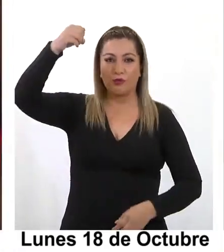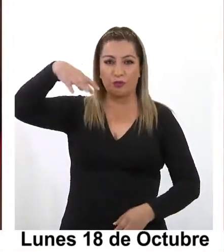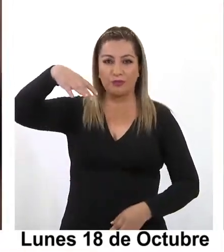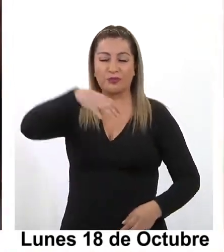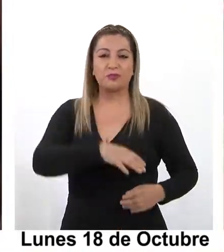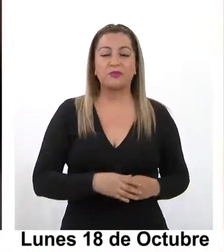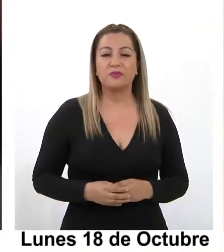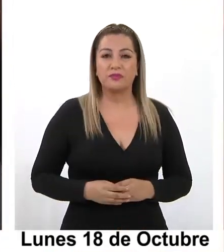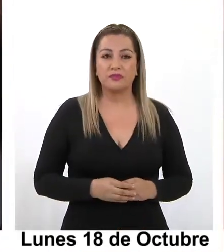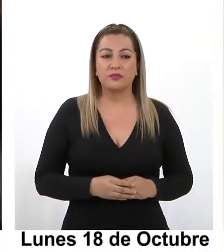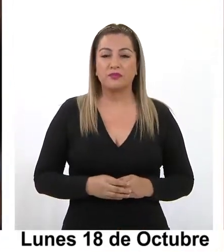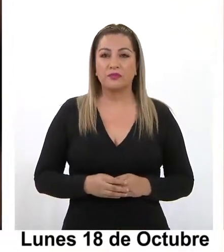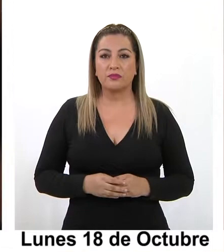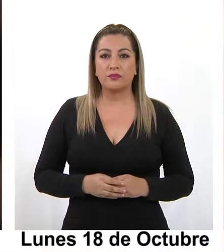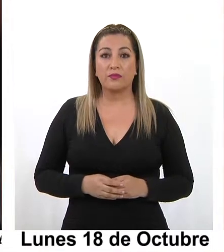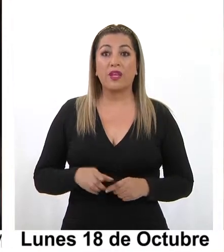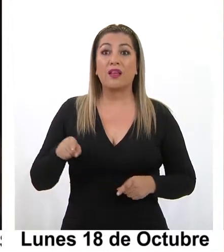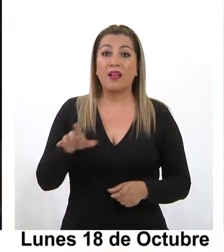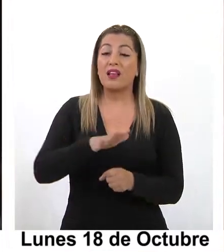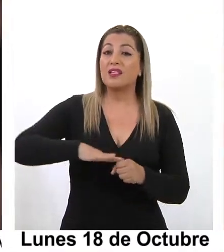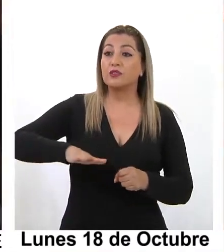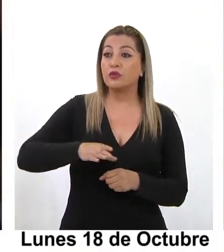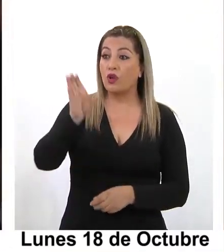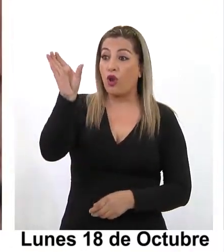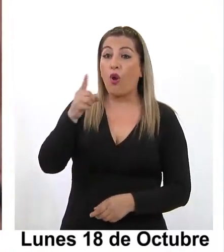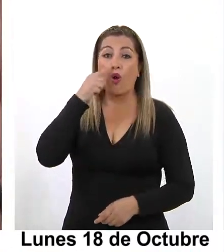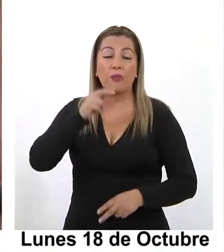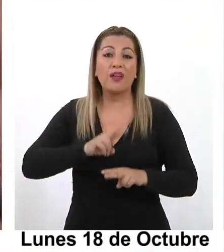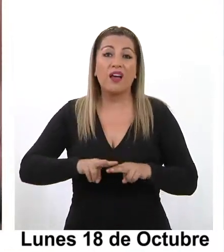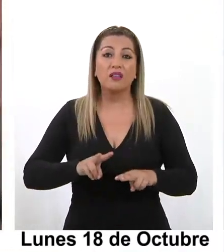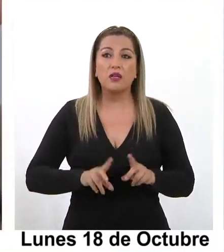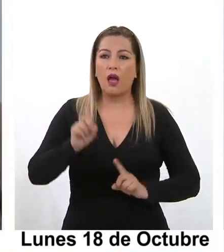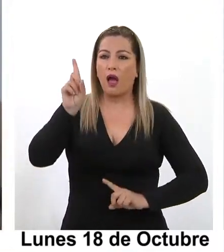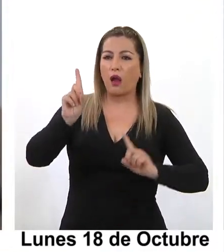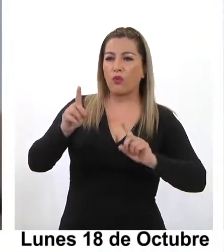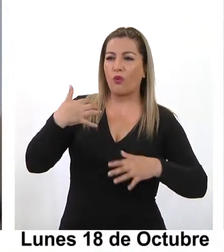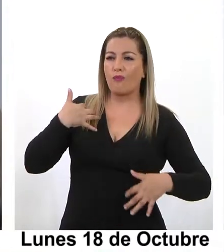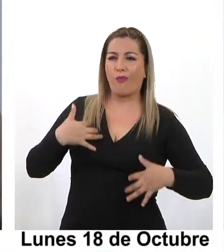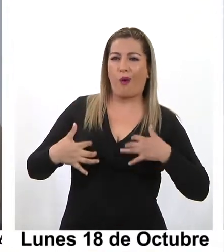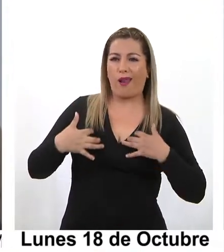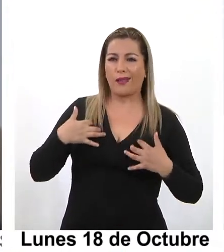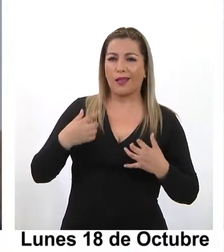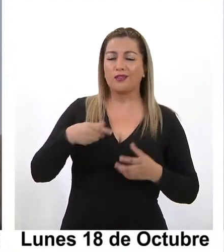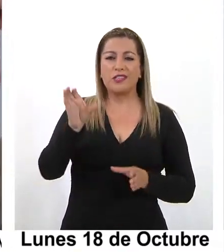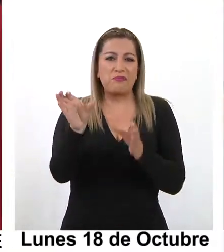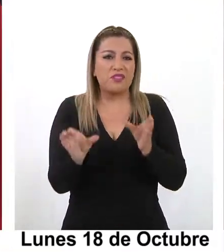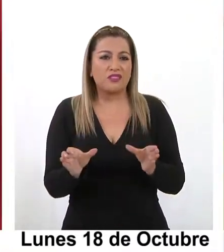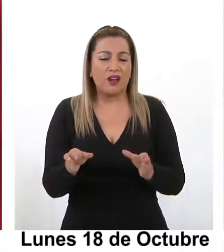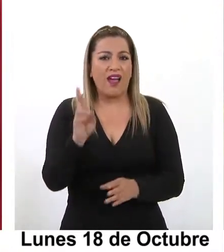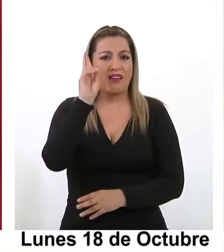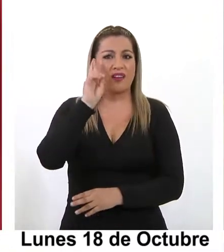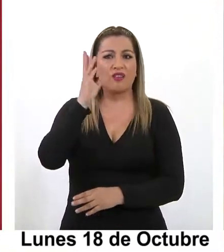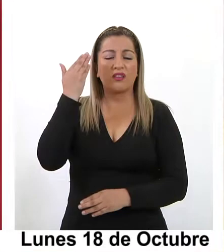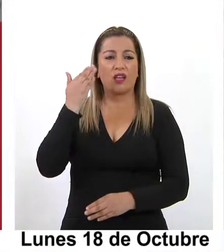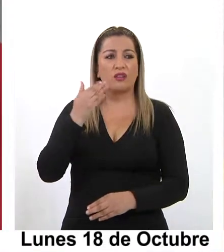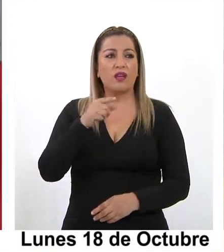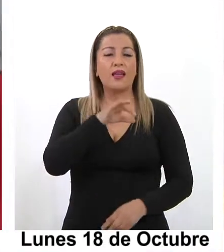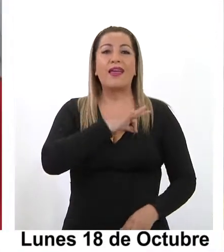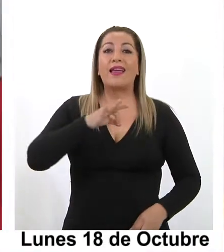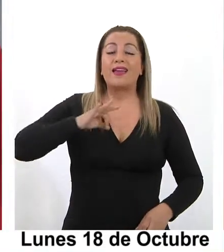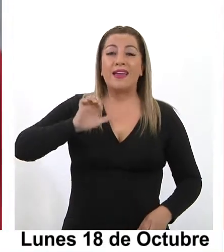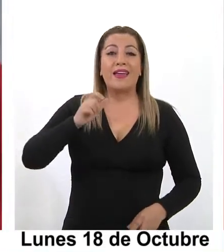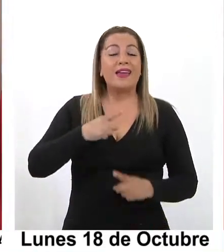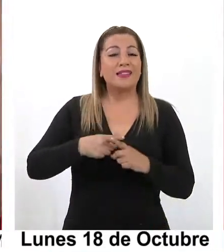Letra. La acción cometida por el imputado generó reacciones en otros querellantes, quienes recordaron que Vieira